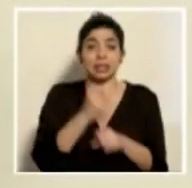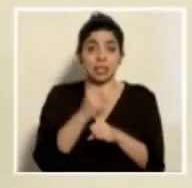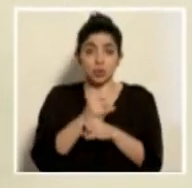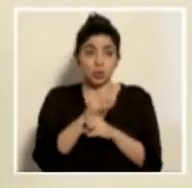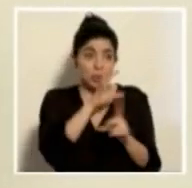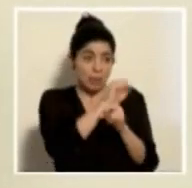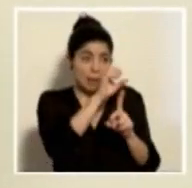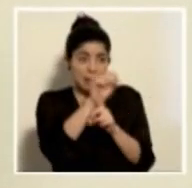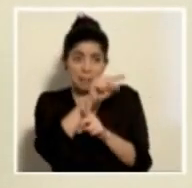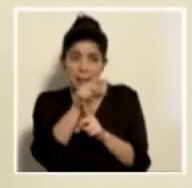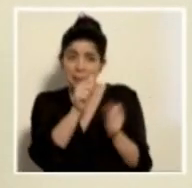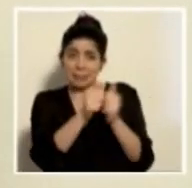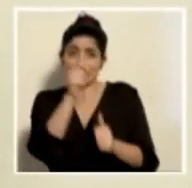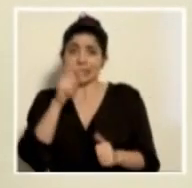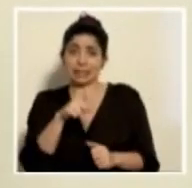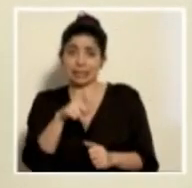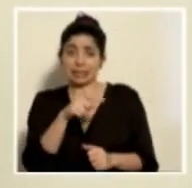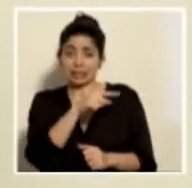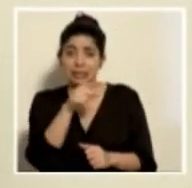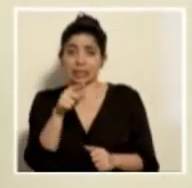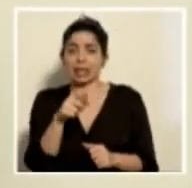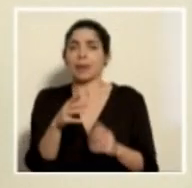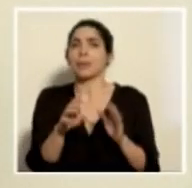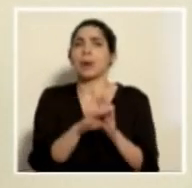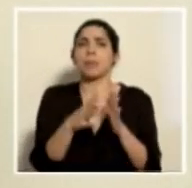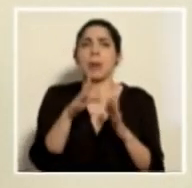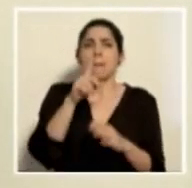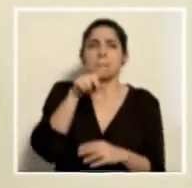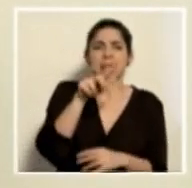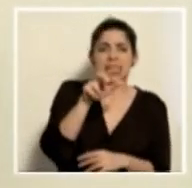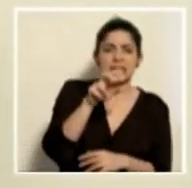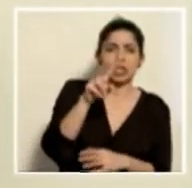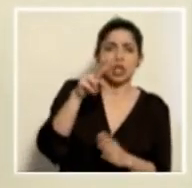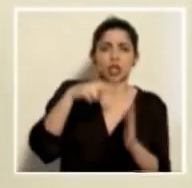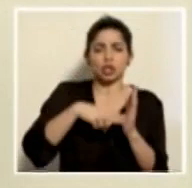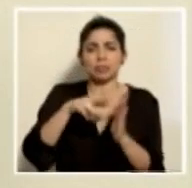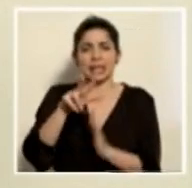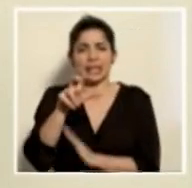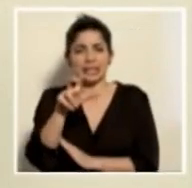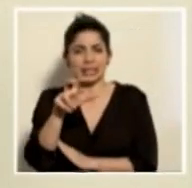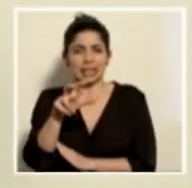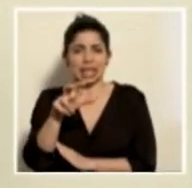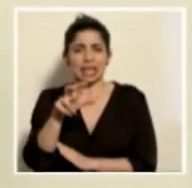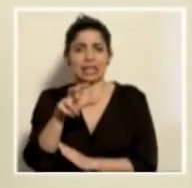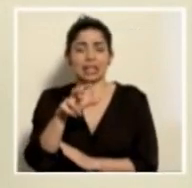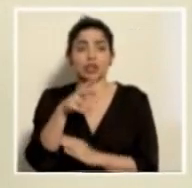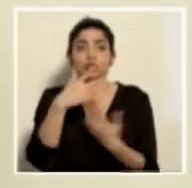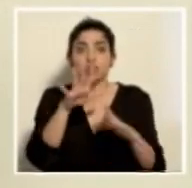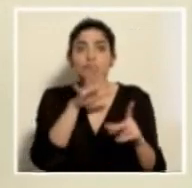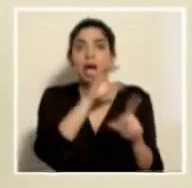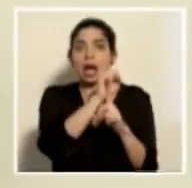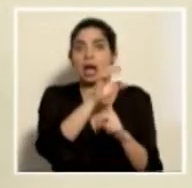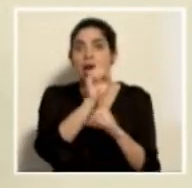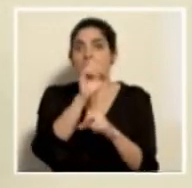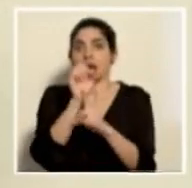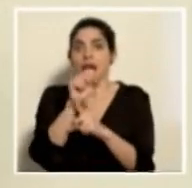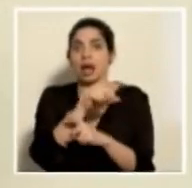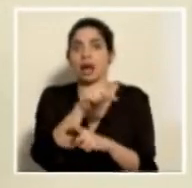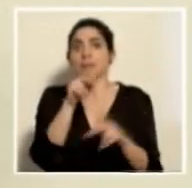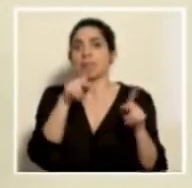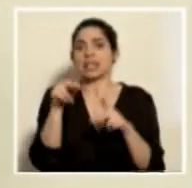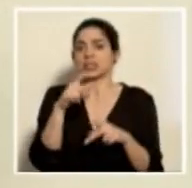identificado hablan de, si no me equivoco, entre 1.300 y 2.300 casos identificados donde no debió